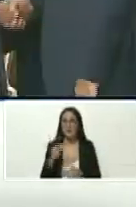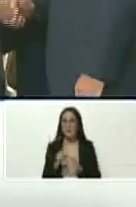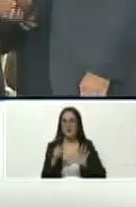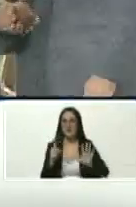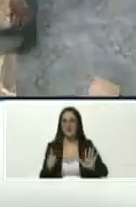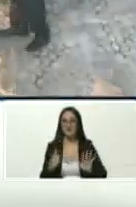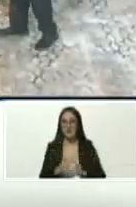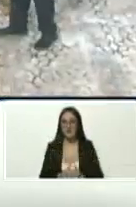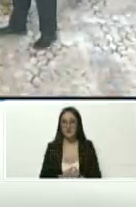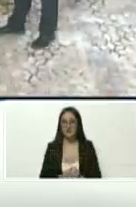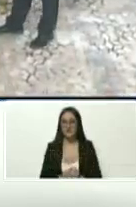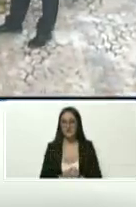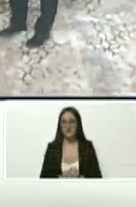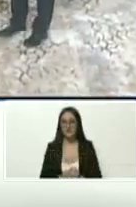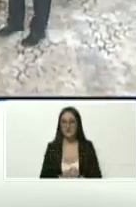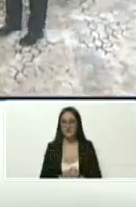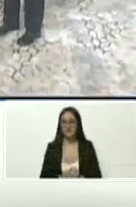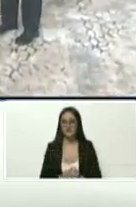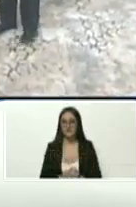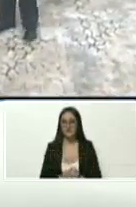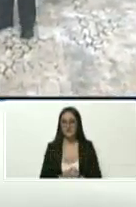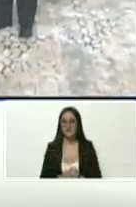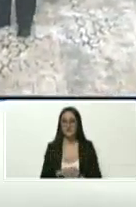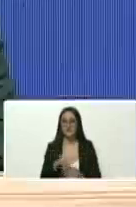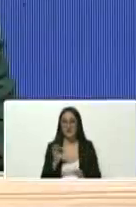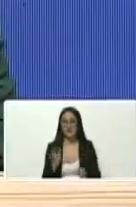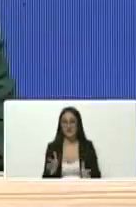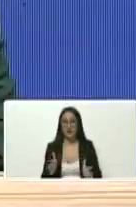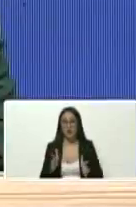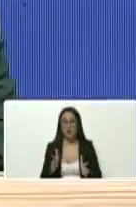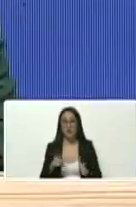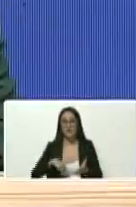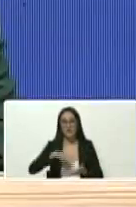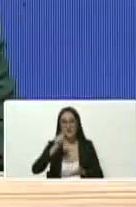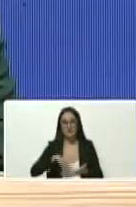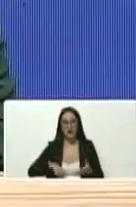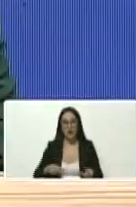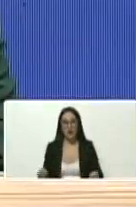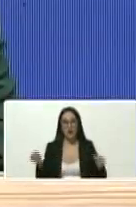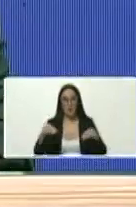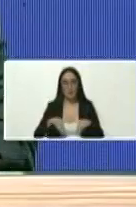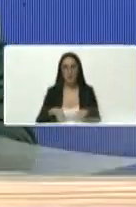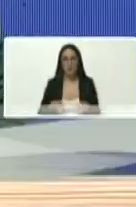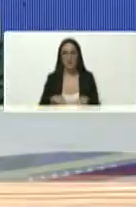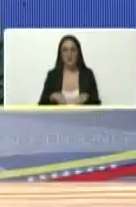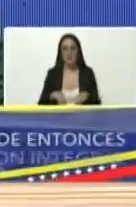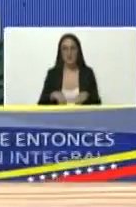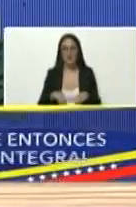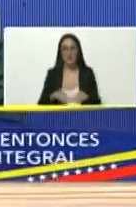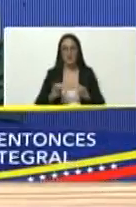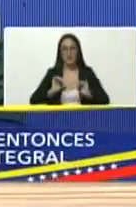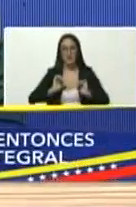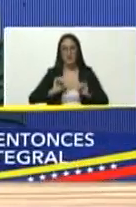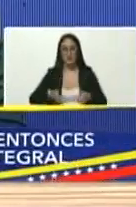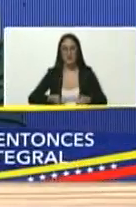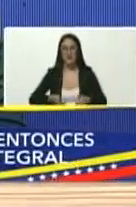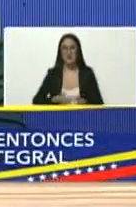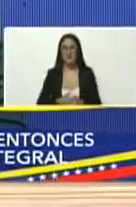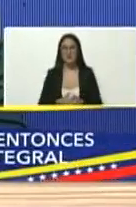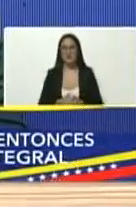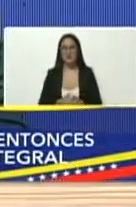2016, cuando se logró firmar el acuerdo que dio inicio a